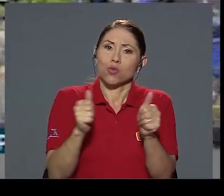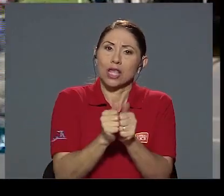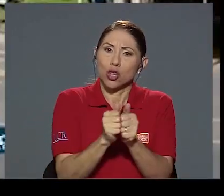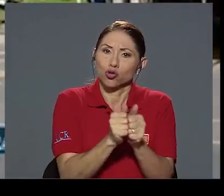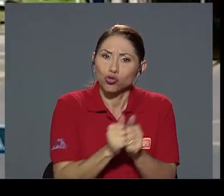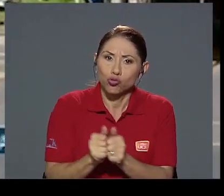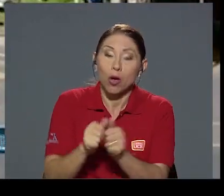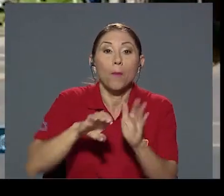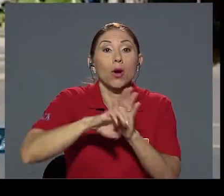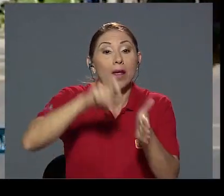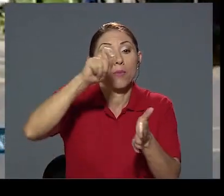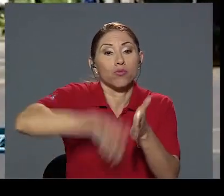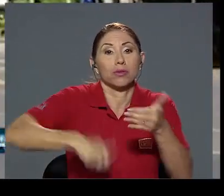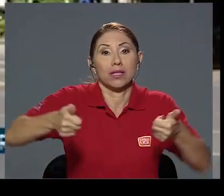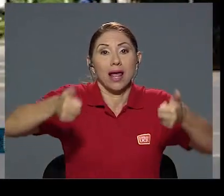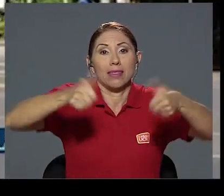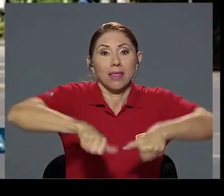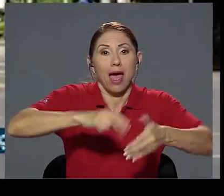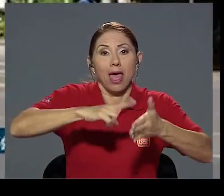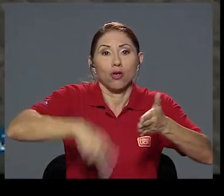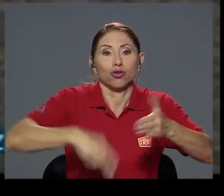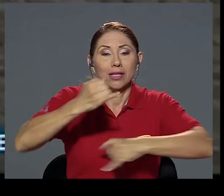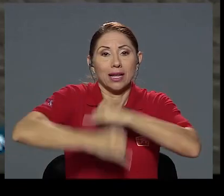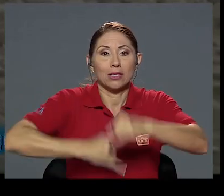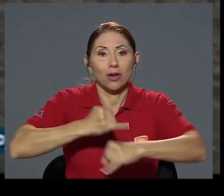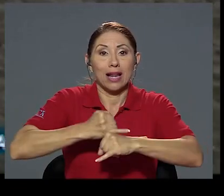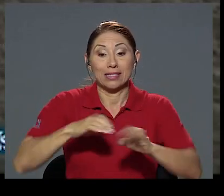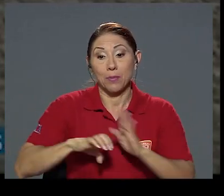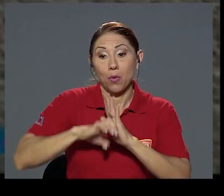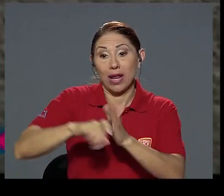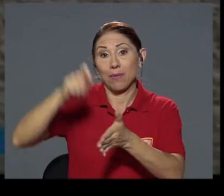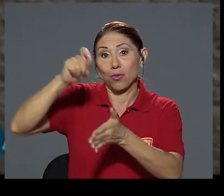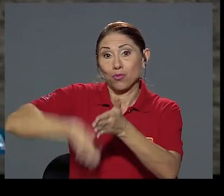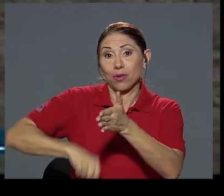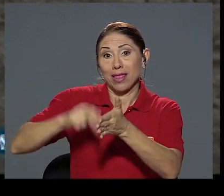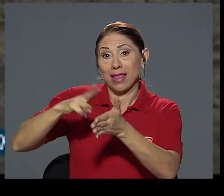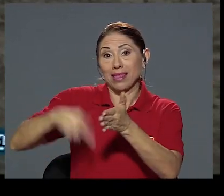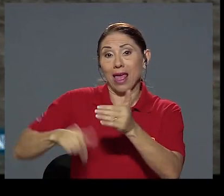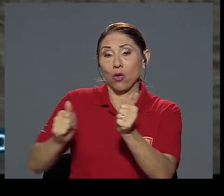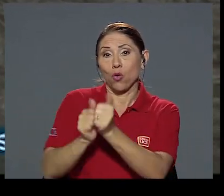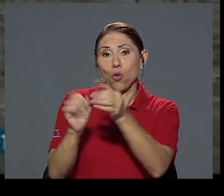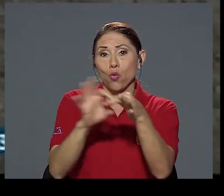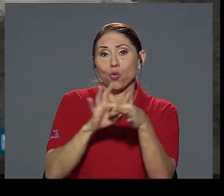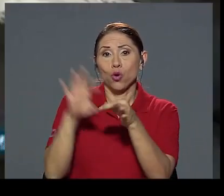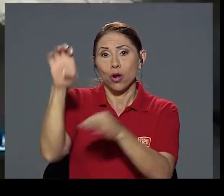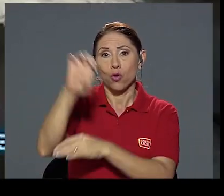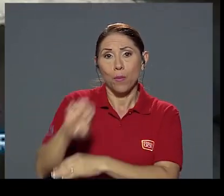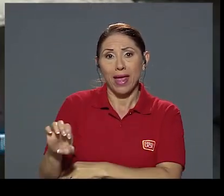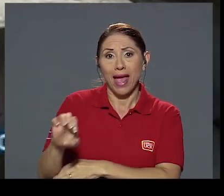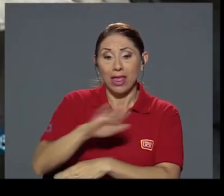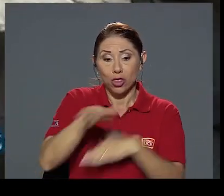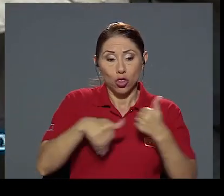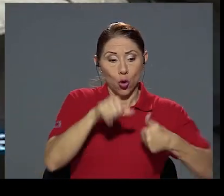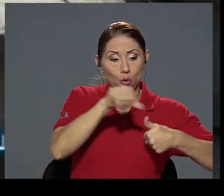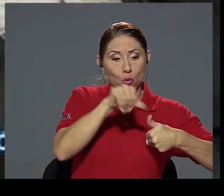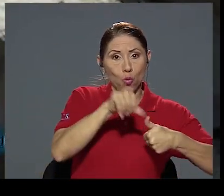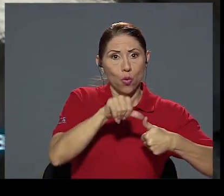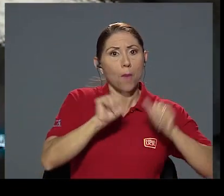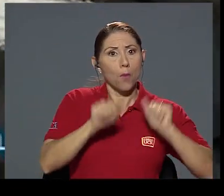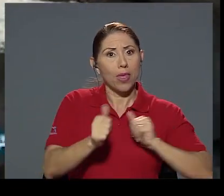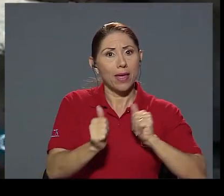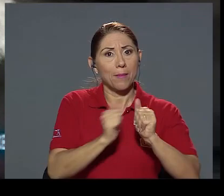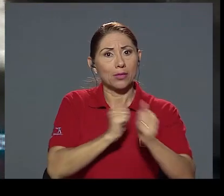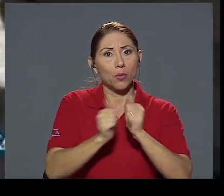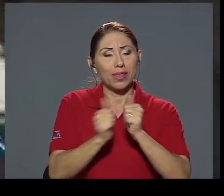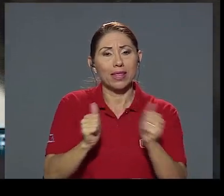tratados internacionales, por ejemplo, con el Tratado de la Unión Europea, en donde como región podemos ser más competitivos a la hora de establecer relaciones